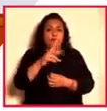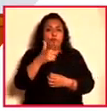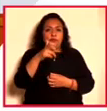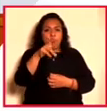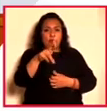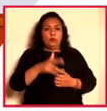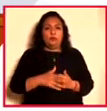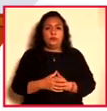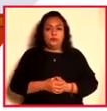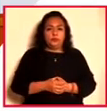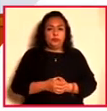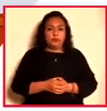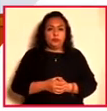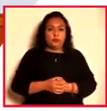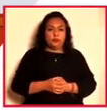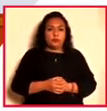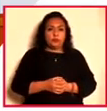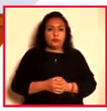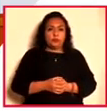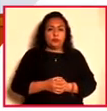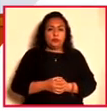Gaspar.